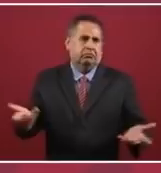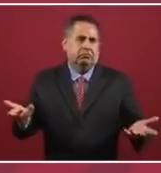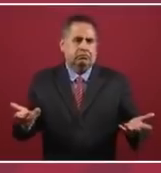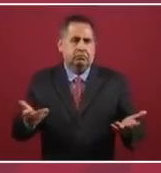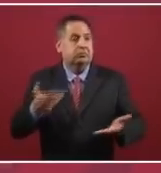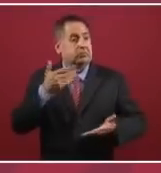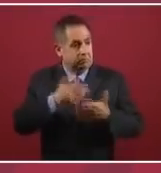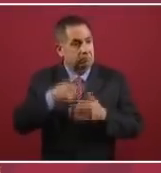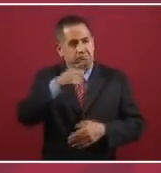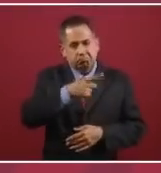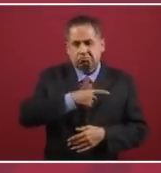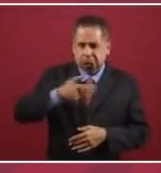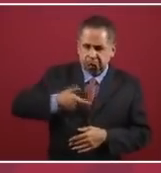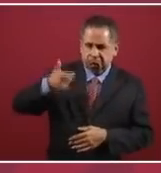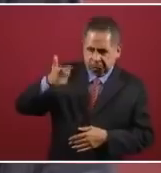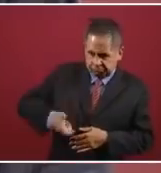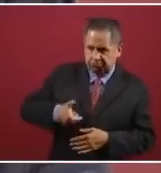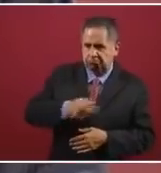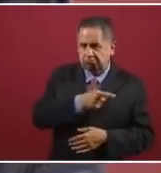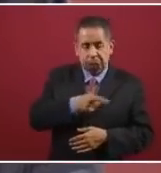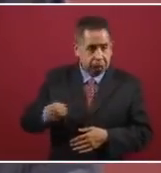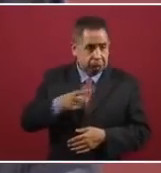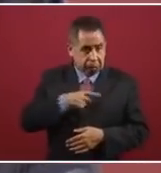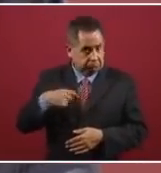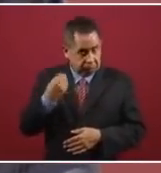y ahora tienen que pagar